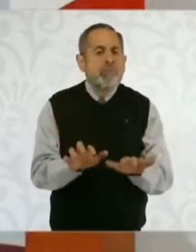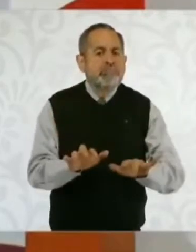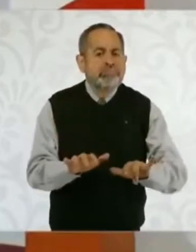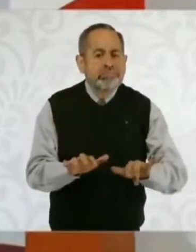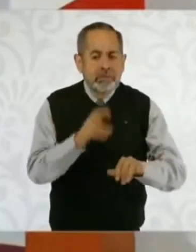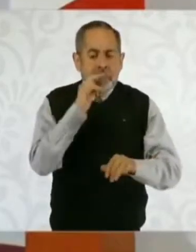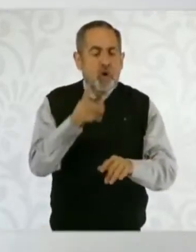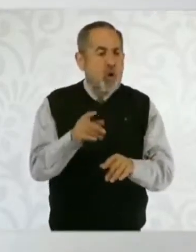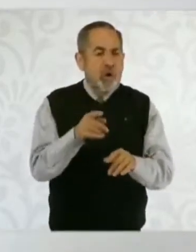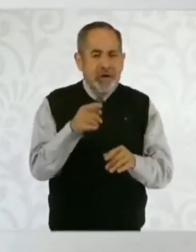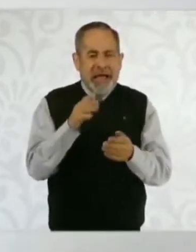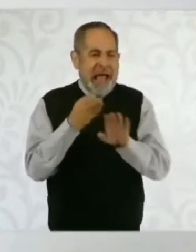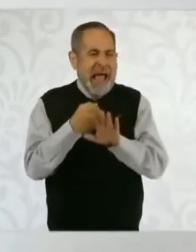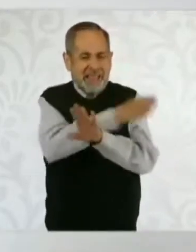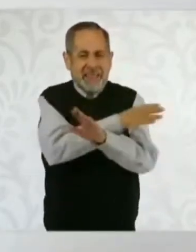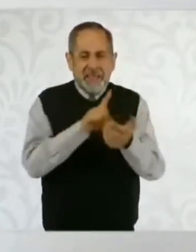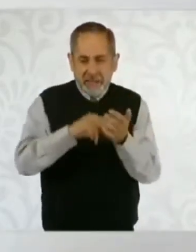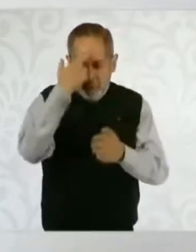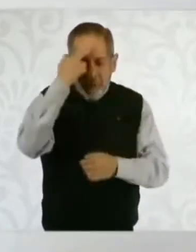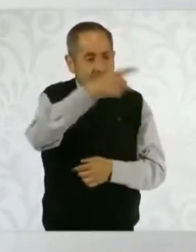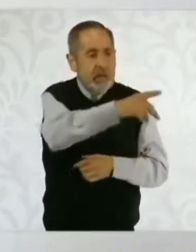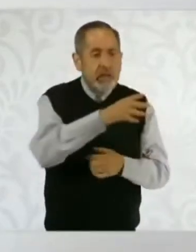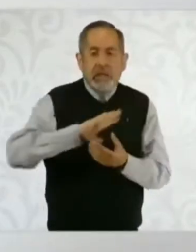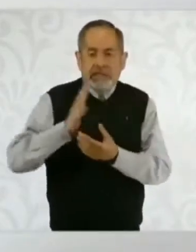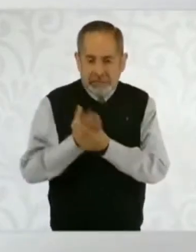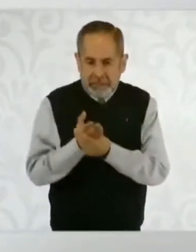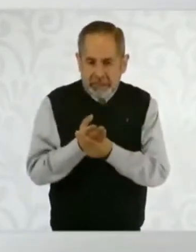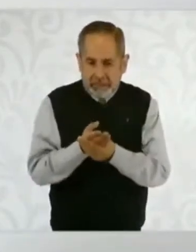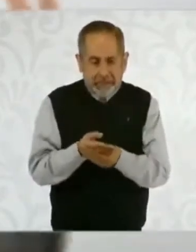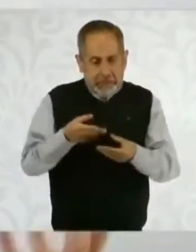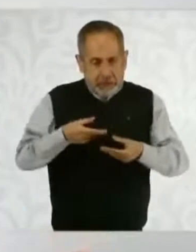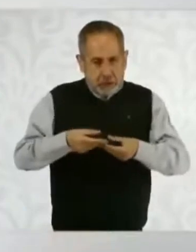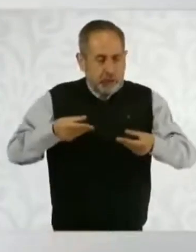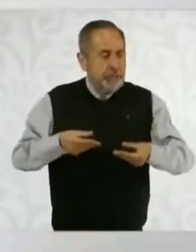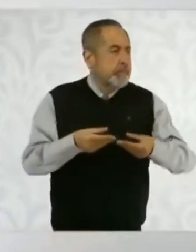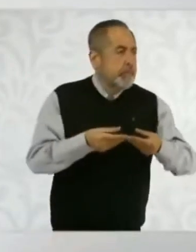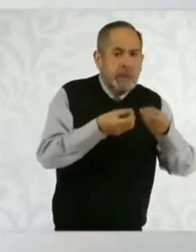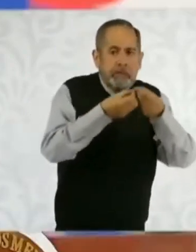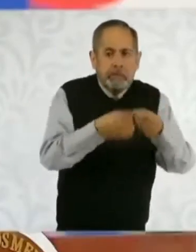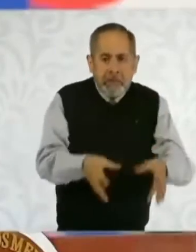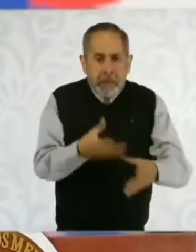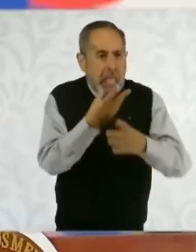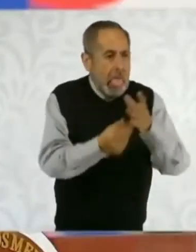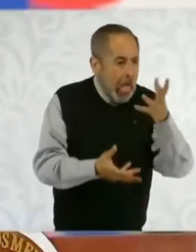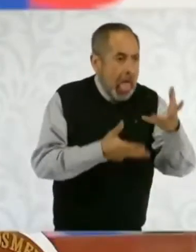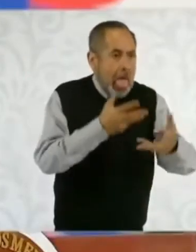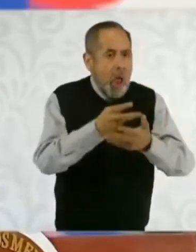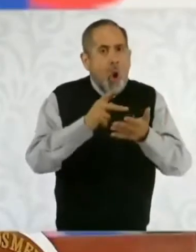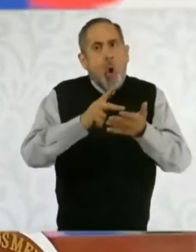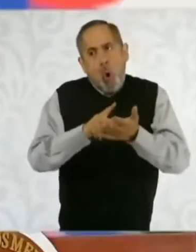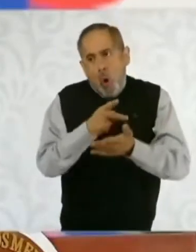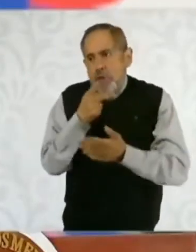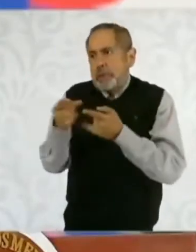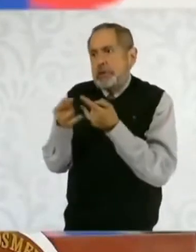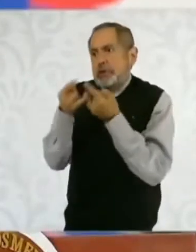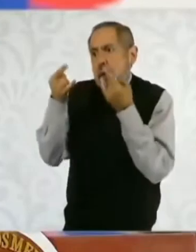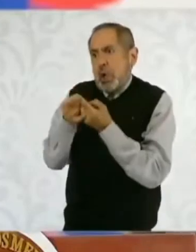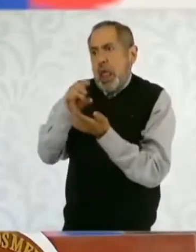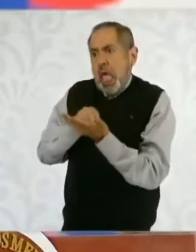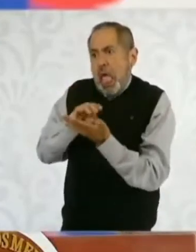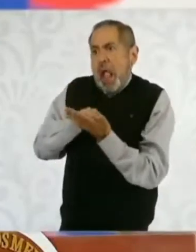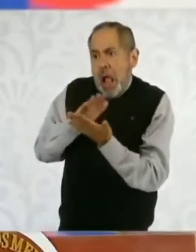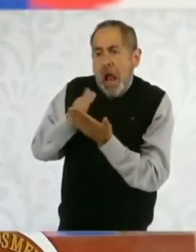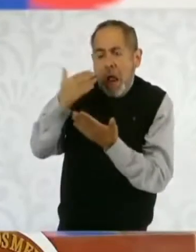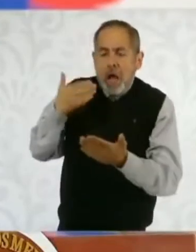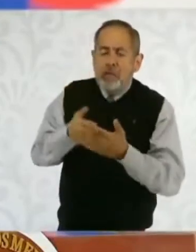la pérdida de datos o la clásica pérdida de un expediente que entonces se tiene que volver a construir. Además, permite dar continuidad